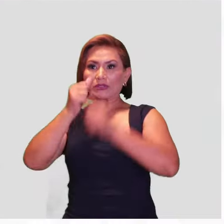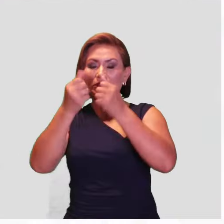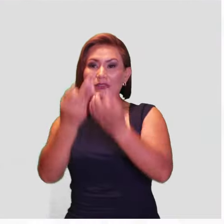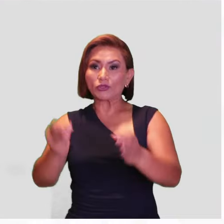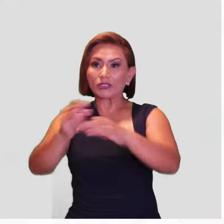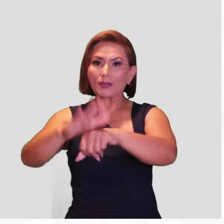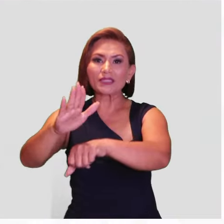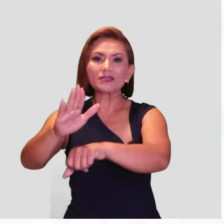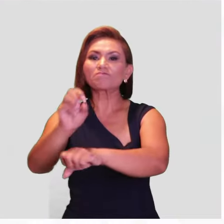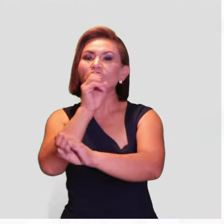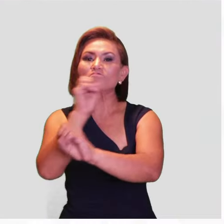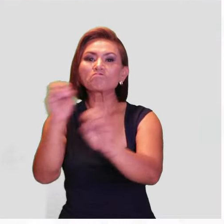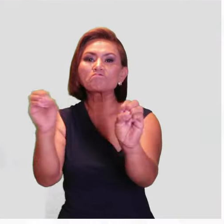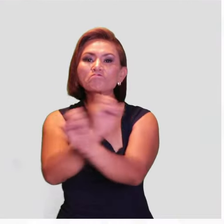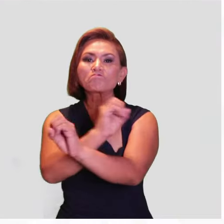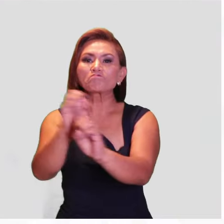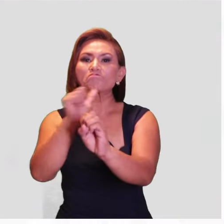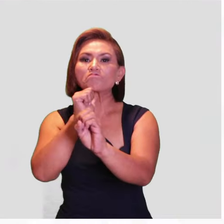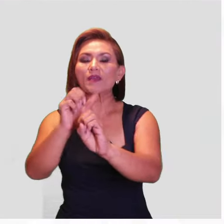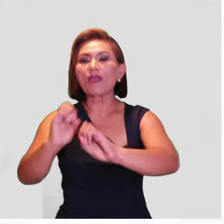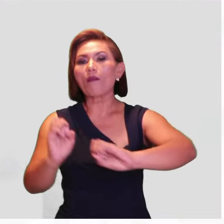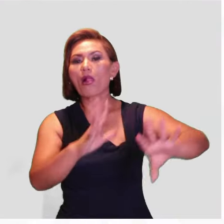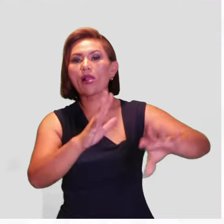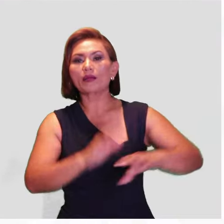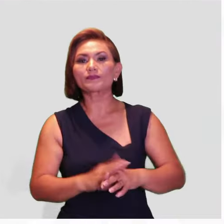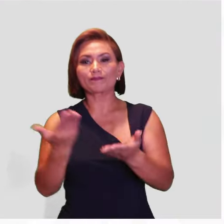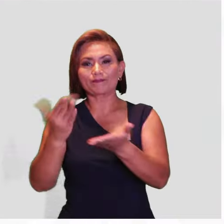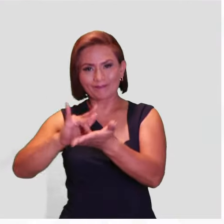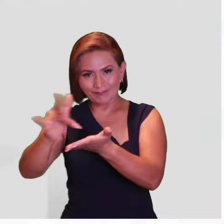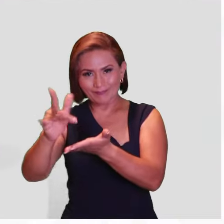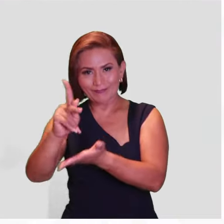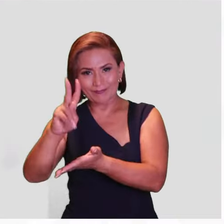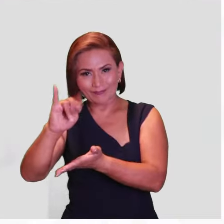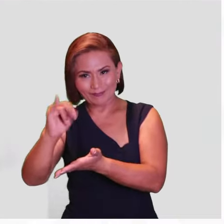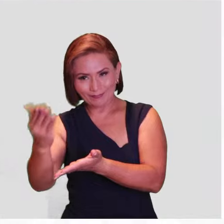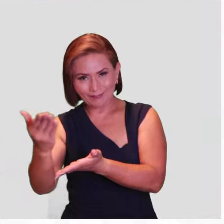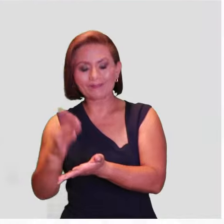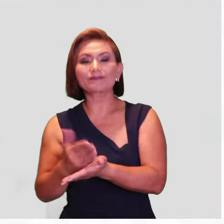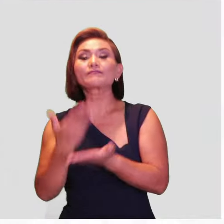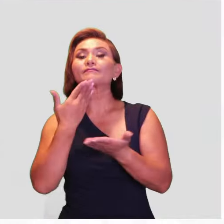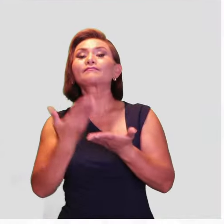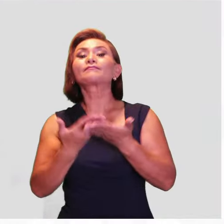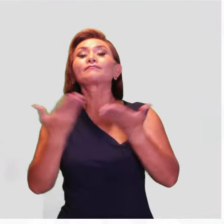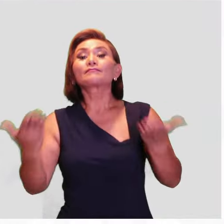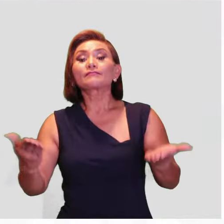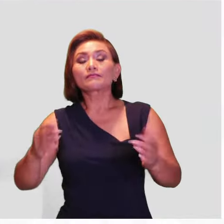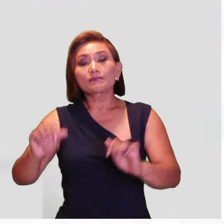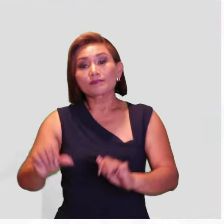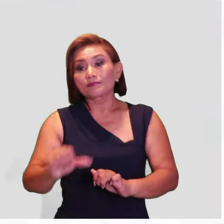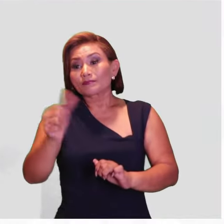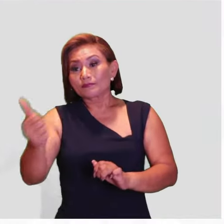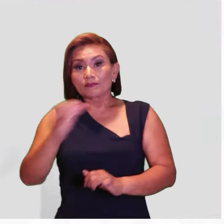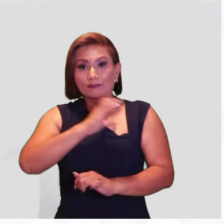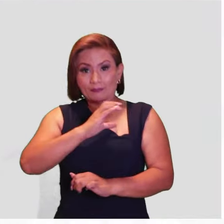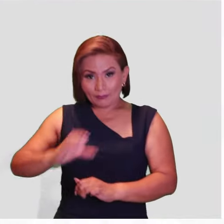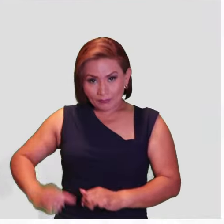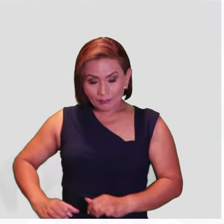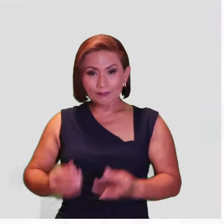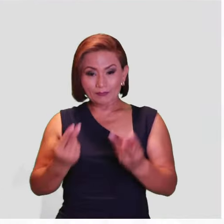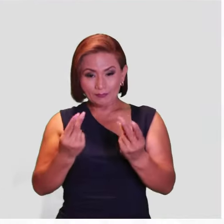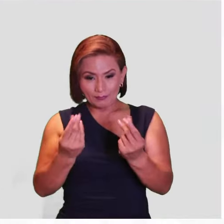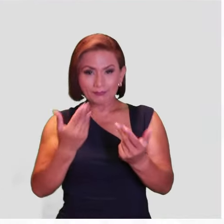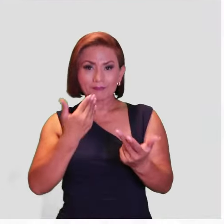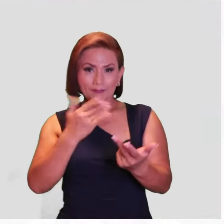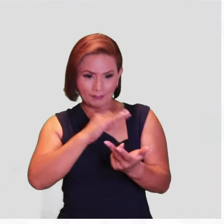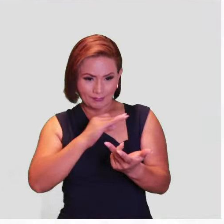Gracias, candidata Vania Camacho por el PRI, y seguimos invitando a las candidaturas a que se registren en este